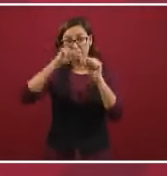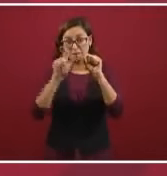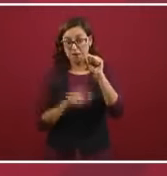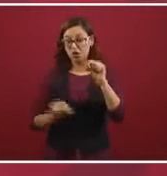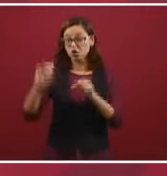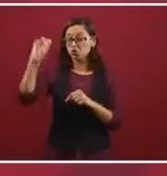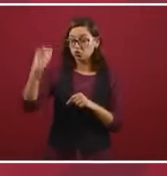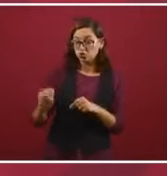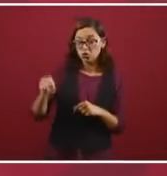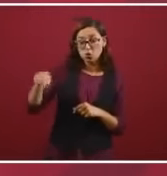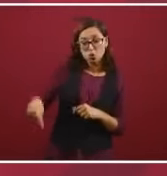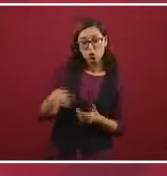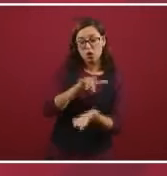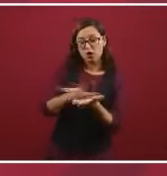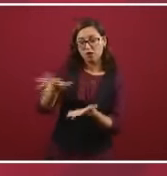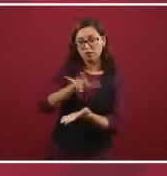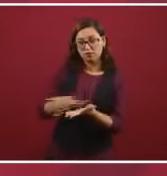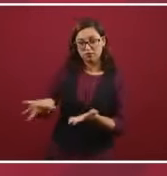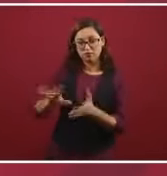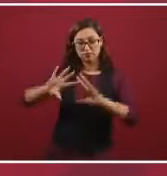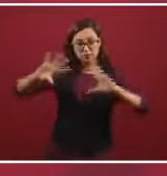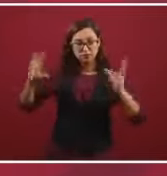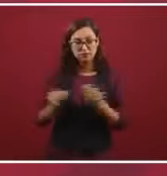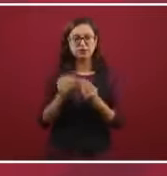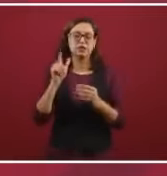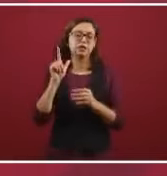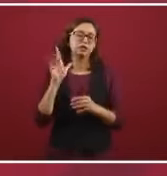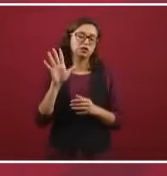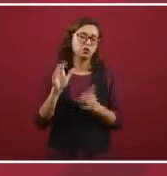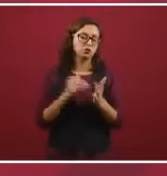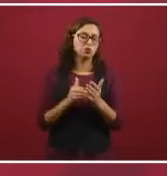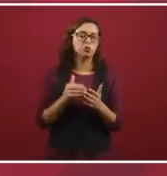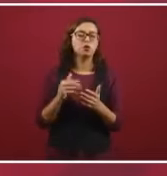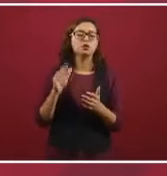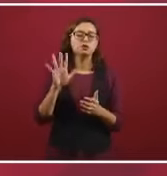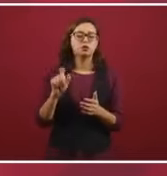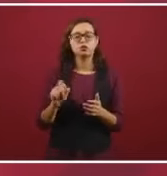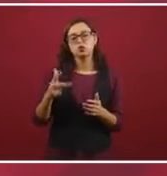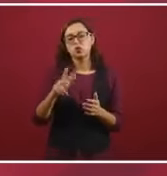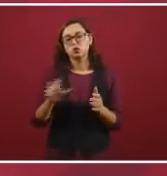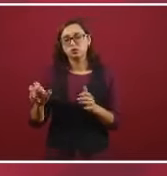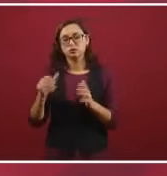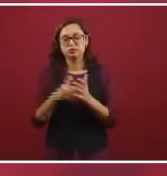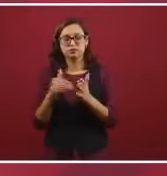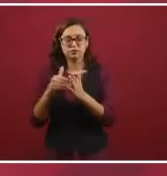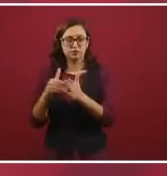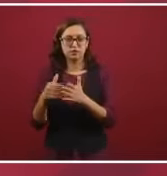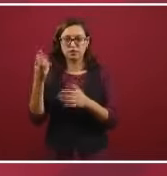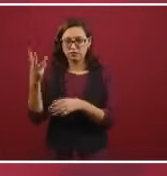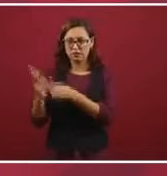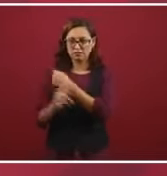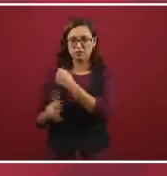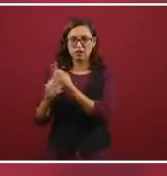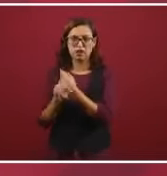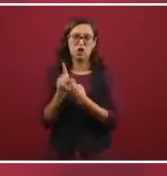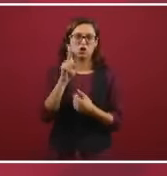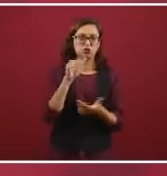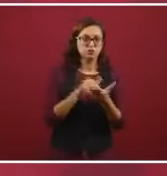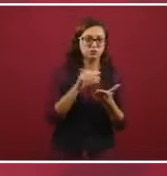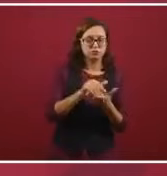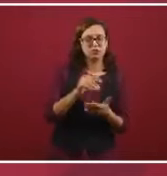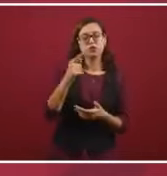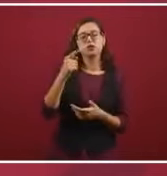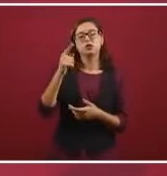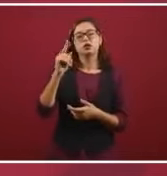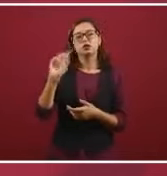Cifras, 5.8 mil millones de pesos, de dólares en los tres países, y 2 mil millones de dólares en el sur de